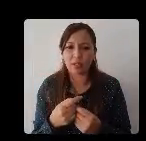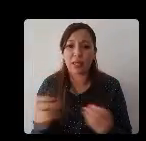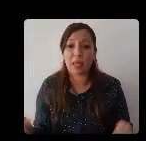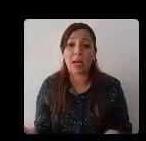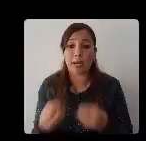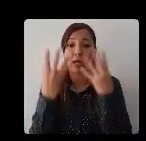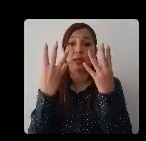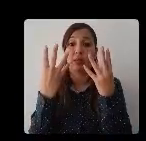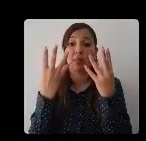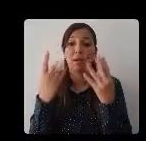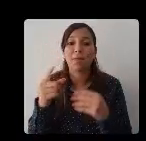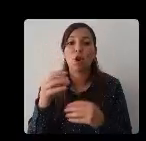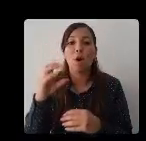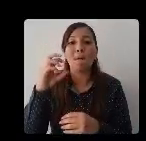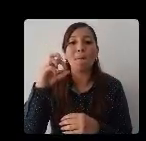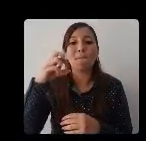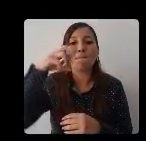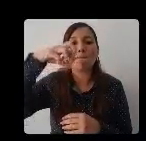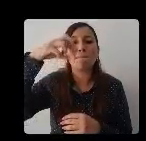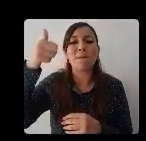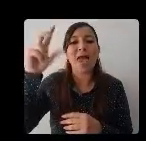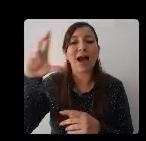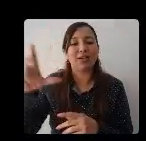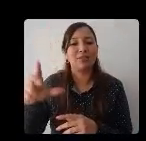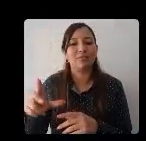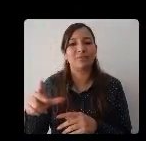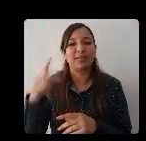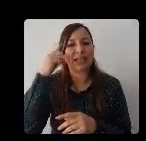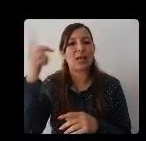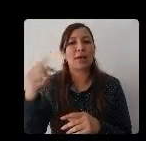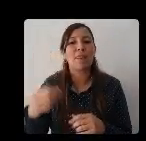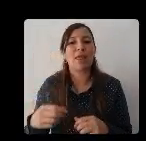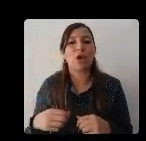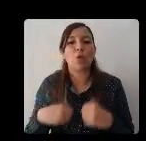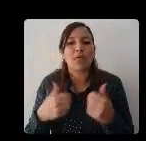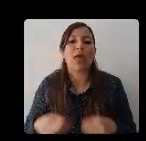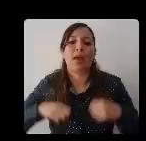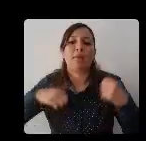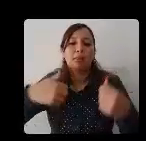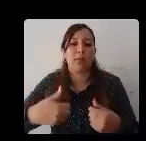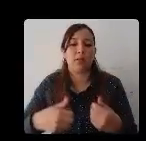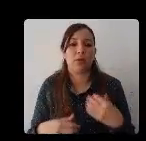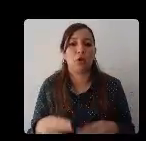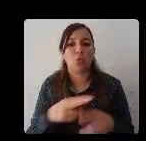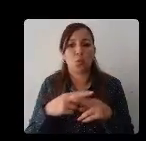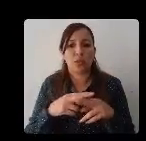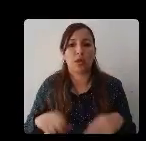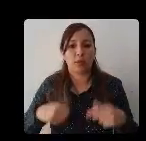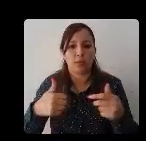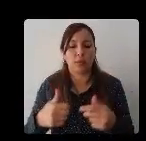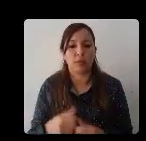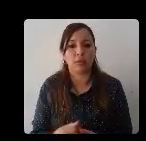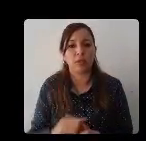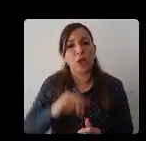Bueno, las palabras que le doy a todo visitante que nos están viendo, visitando este recurso natural que es Tingana, ¿no?